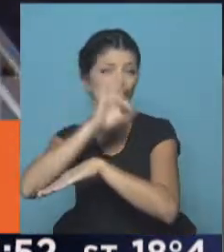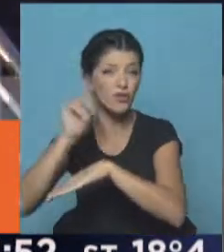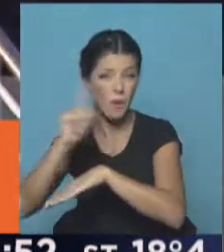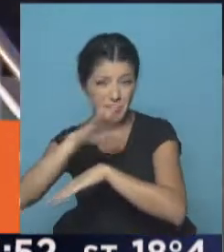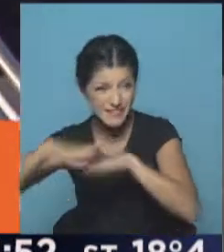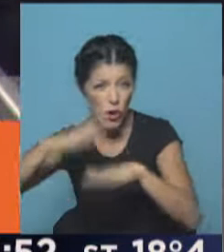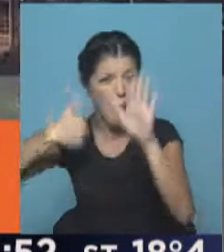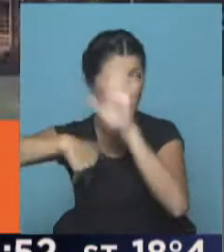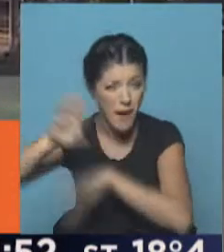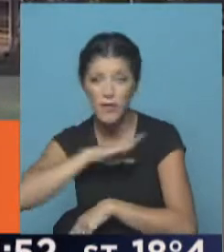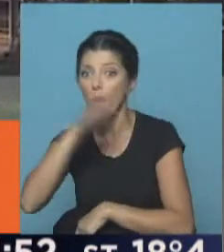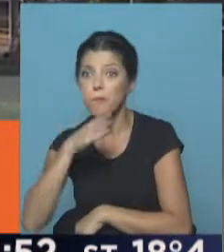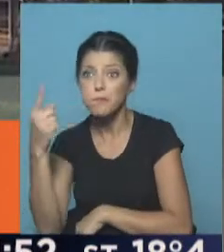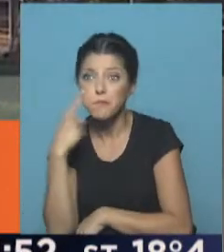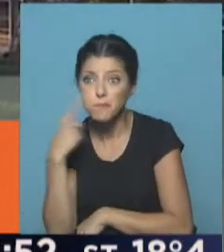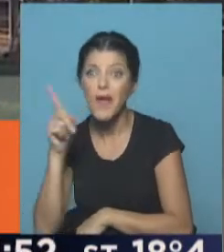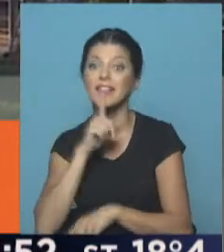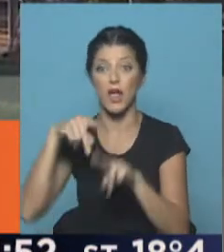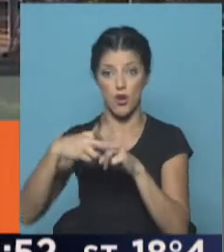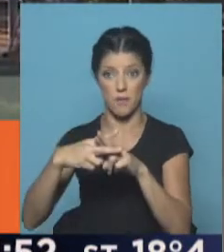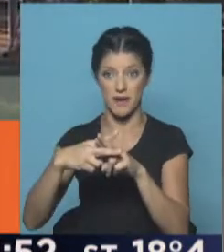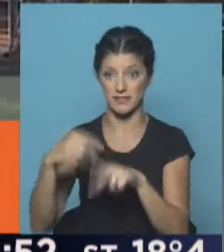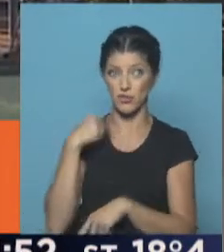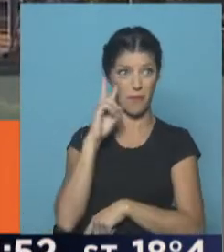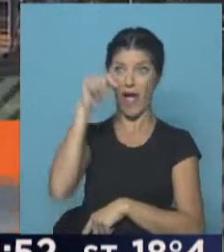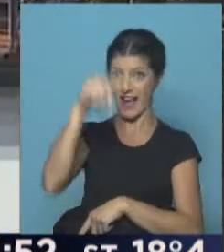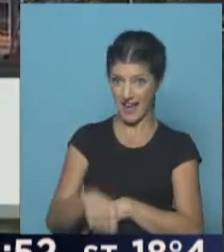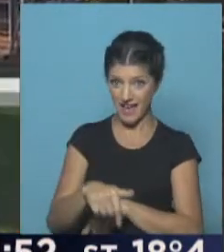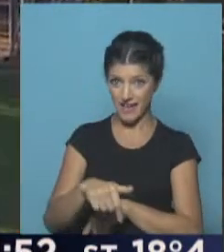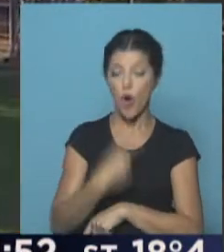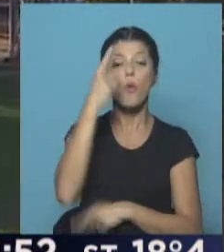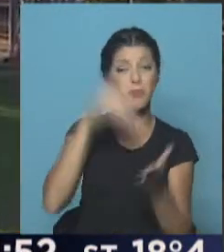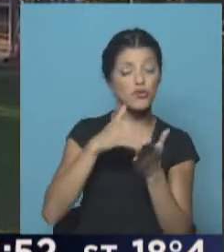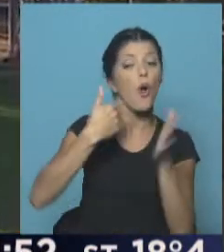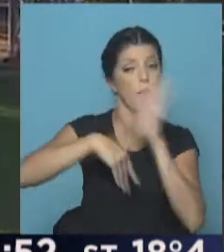Y si yo veo la cantidad de gente que puede venir acá, seguramente va a superar el millón de visitantes.